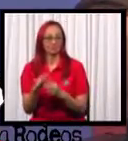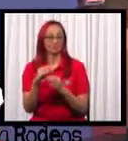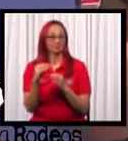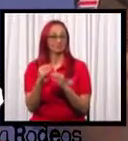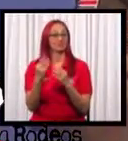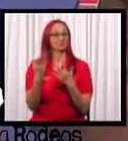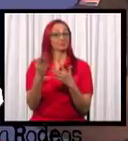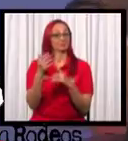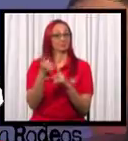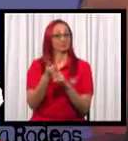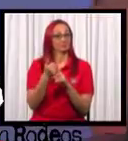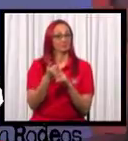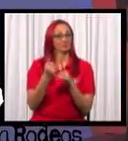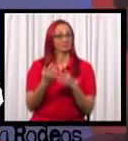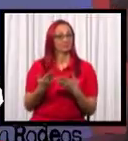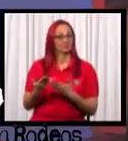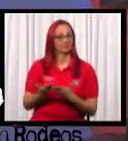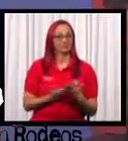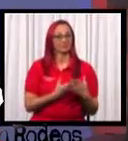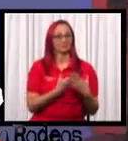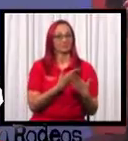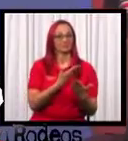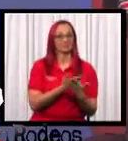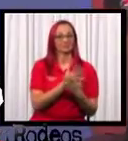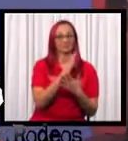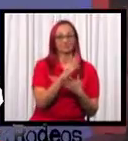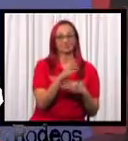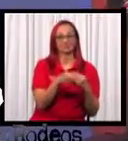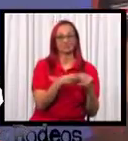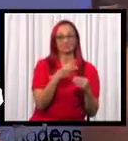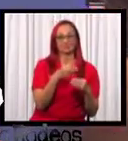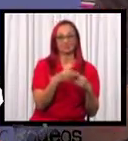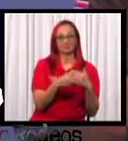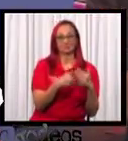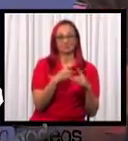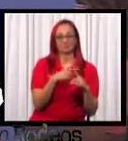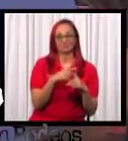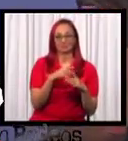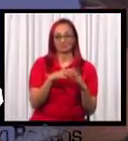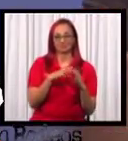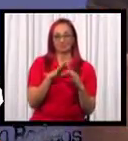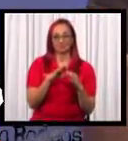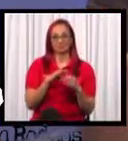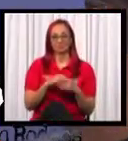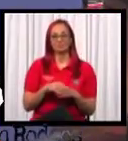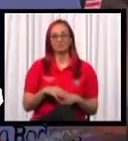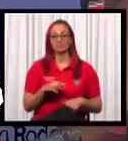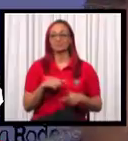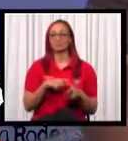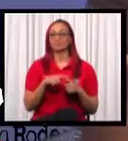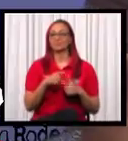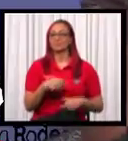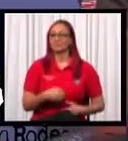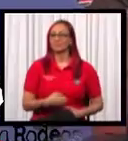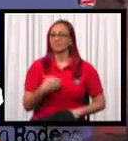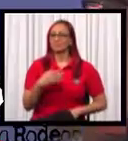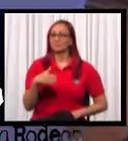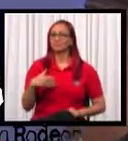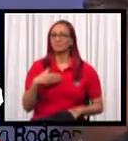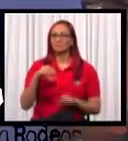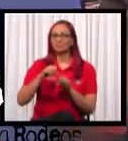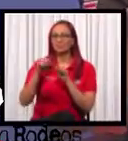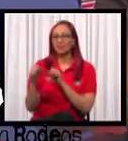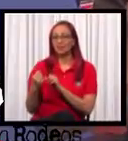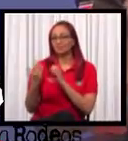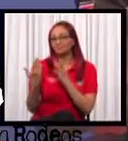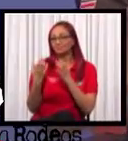ese industrial haga llegar su producto ya procesado al consumidor, existe todo un sistema, existe